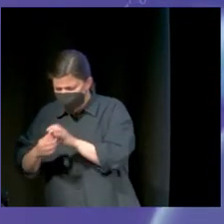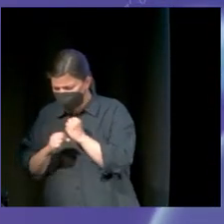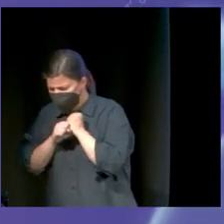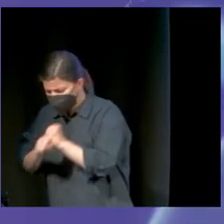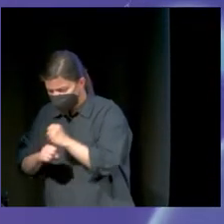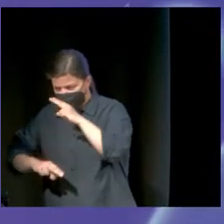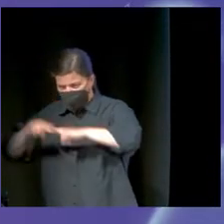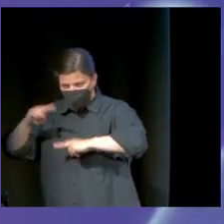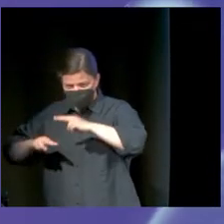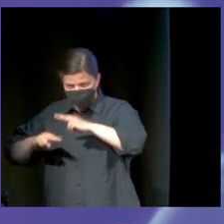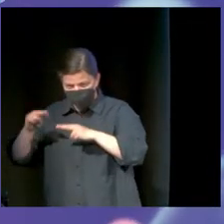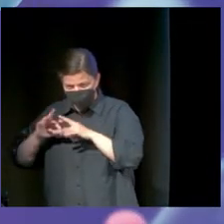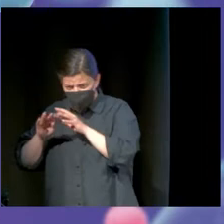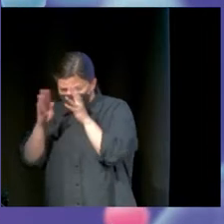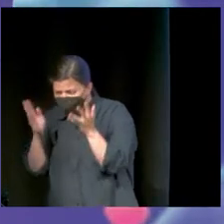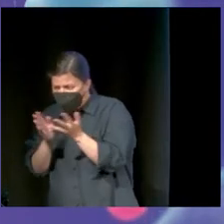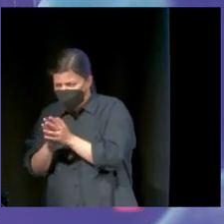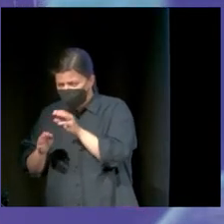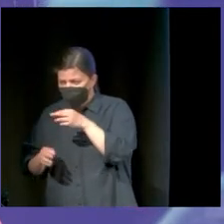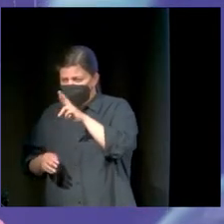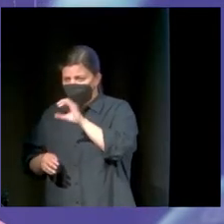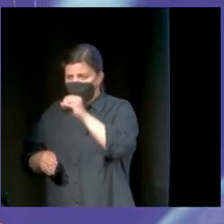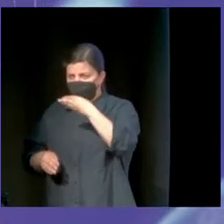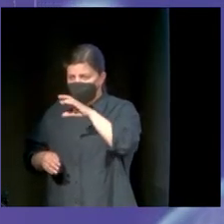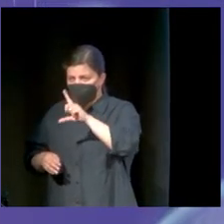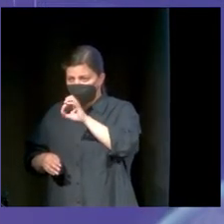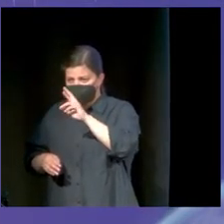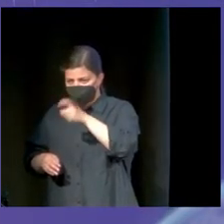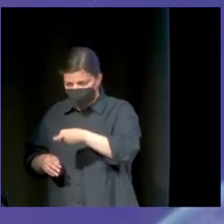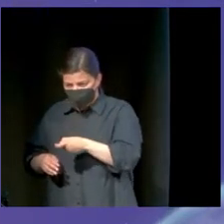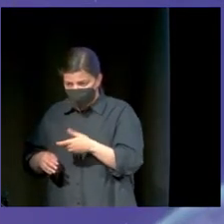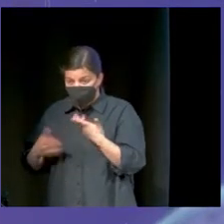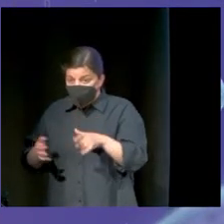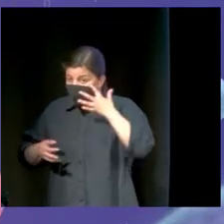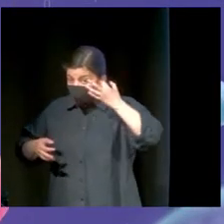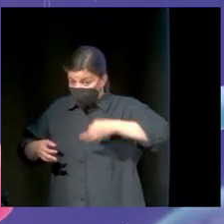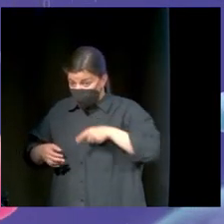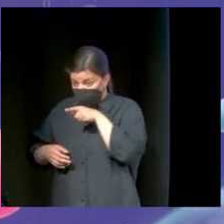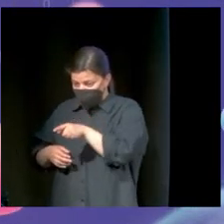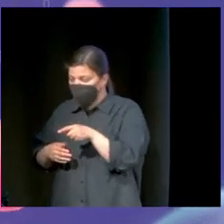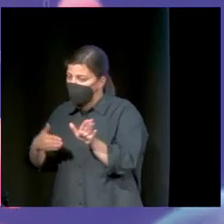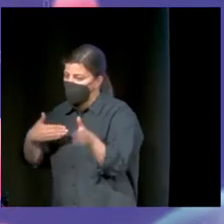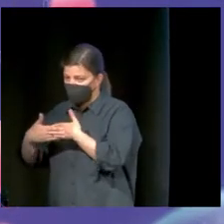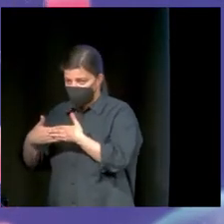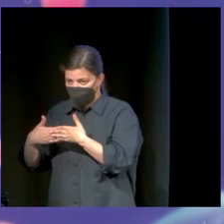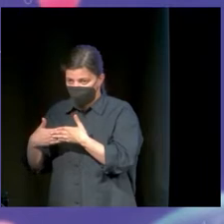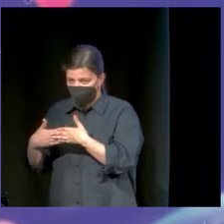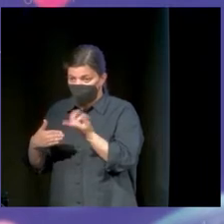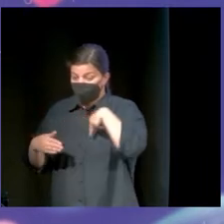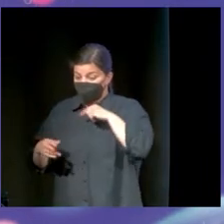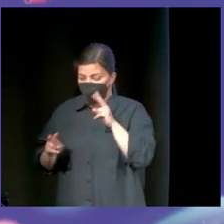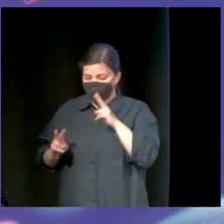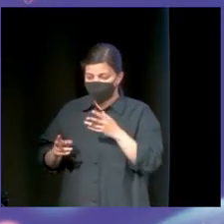la construcción de sus mundos en blogs pero la realidad es que rob looks es un entorno cerrado en que nos fijamos